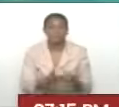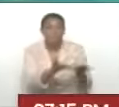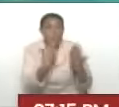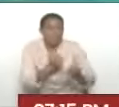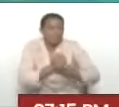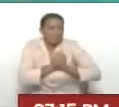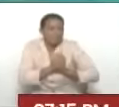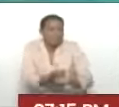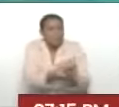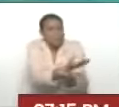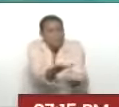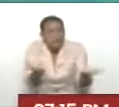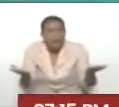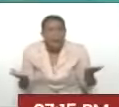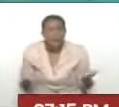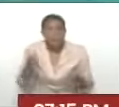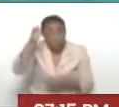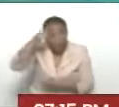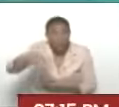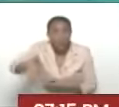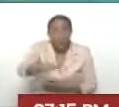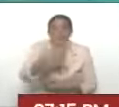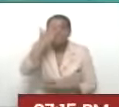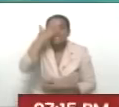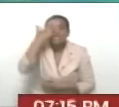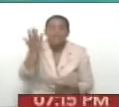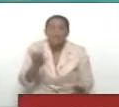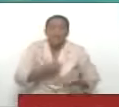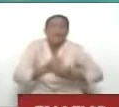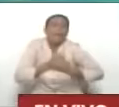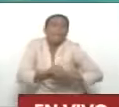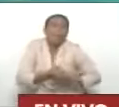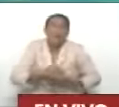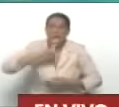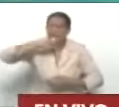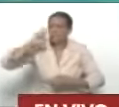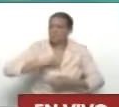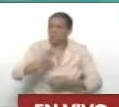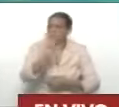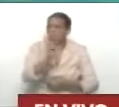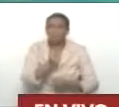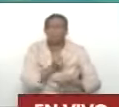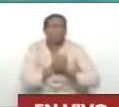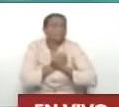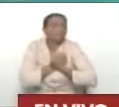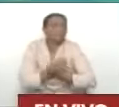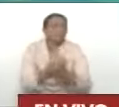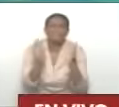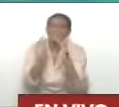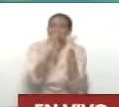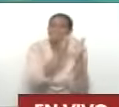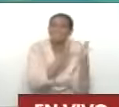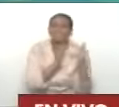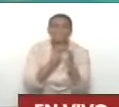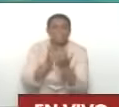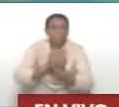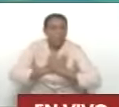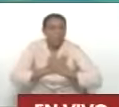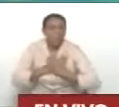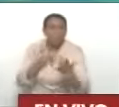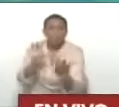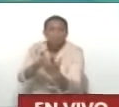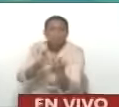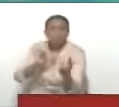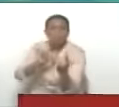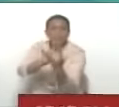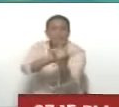amor, porque nuestro pueblo lo que sabe es amar. Y nosotros nos conectamos de amor con